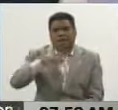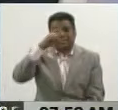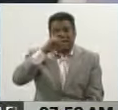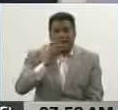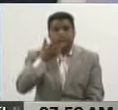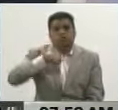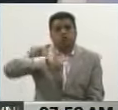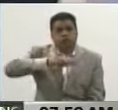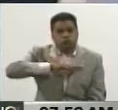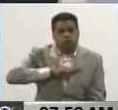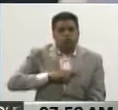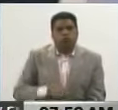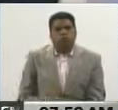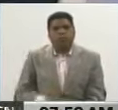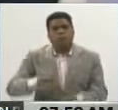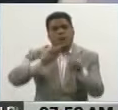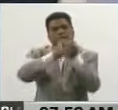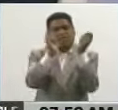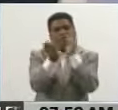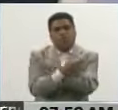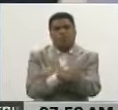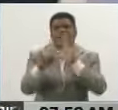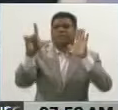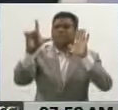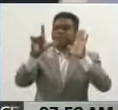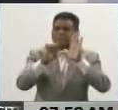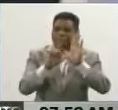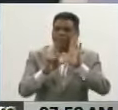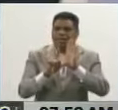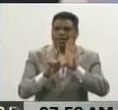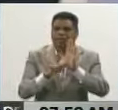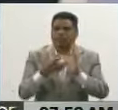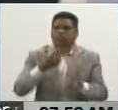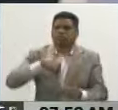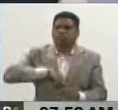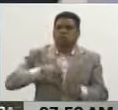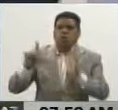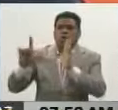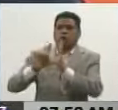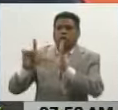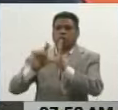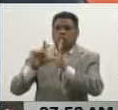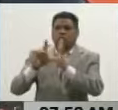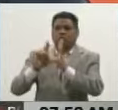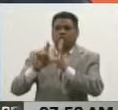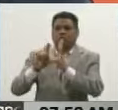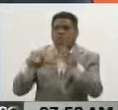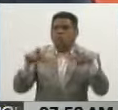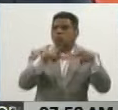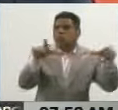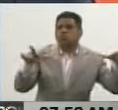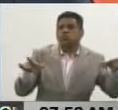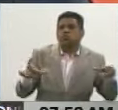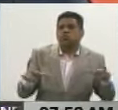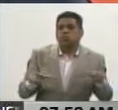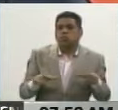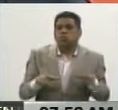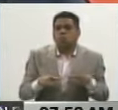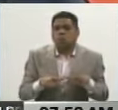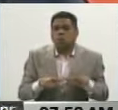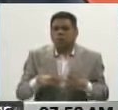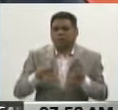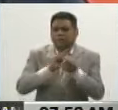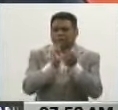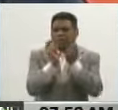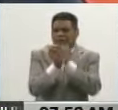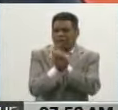Nosotros vamos a transformar los liceos, que los liceos sean un espacio para la formación de la personalidad